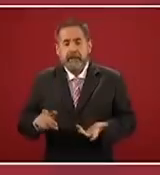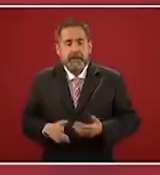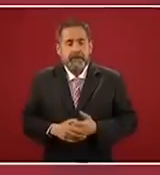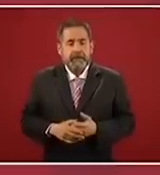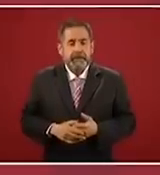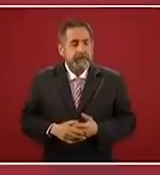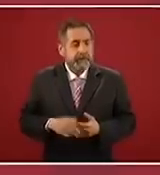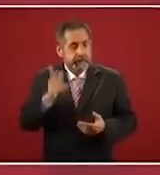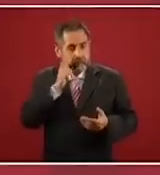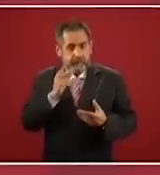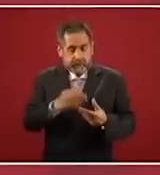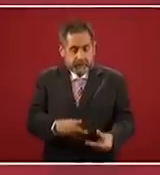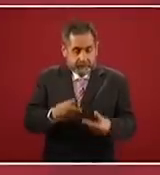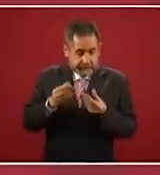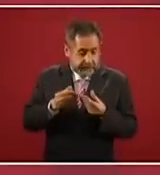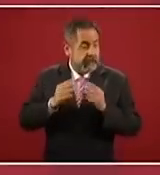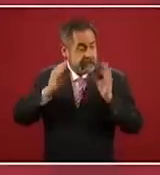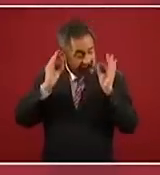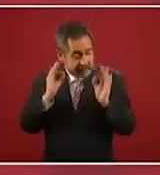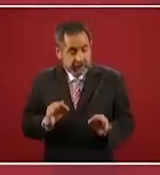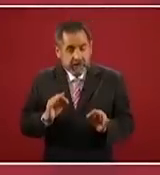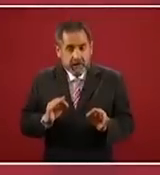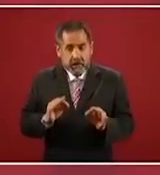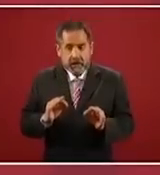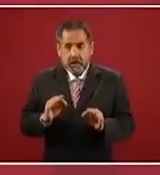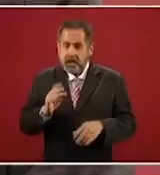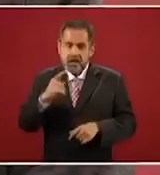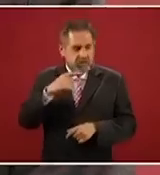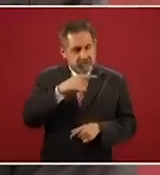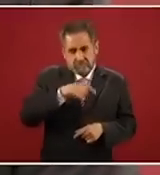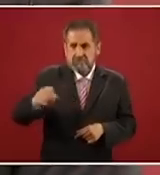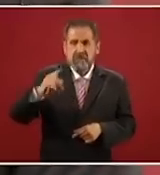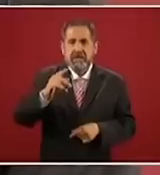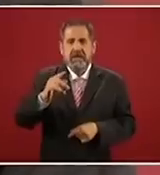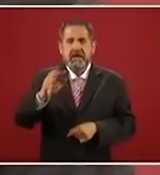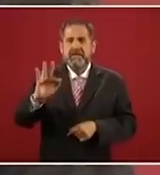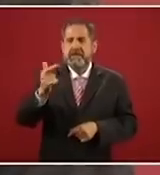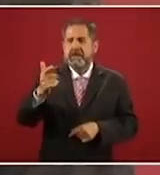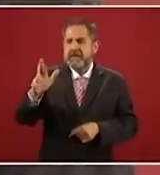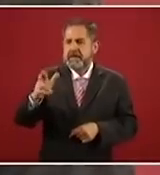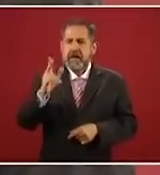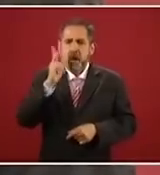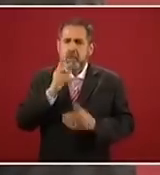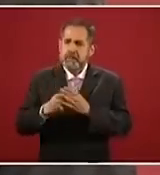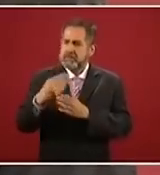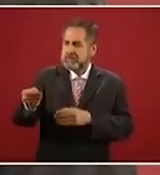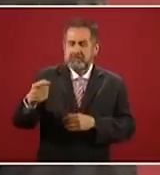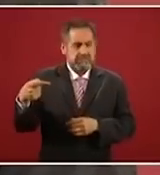Presenta las pruebas y se va a la fiscalía.